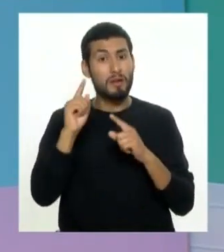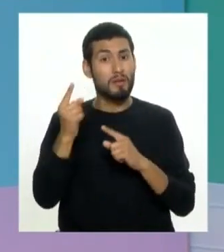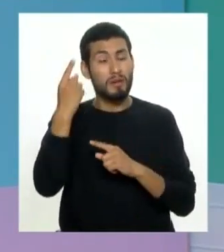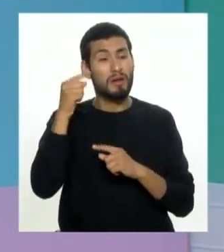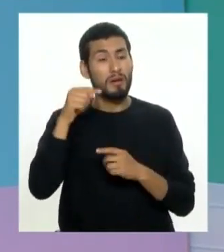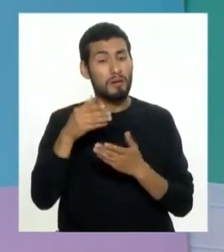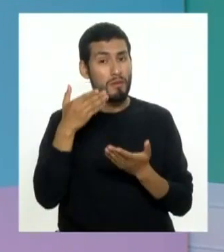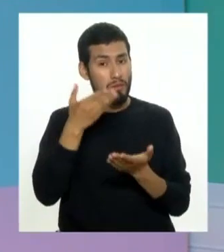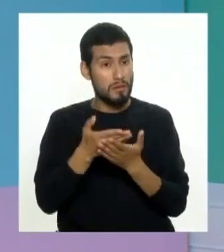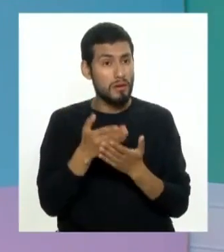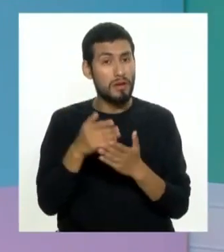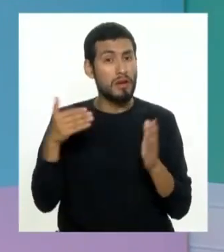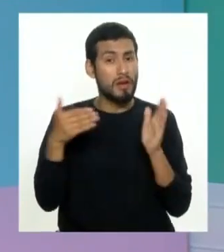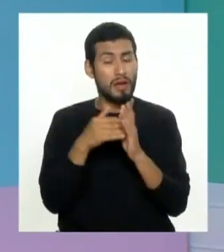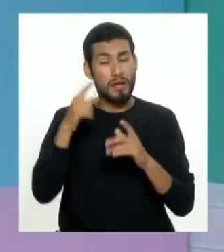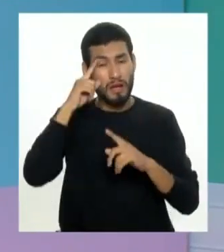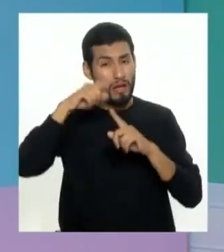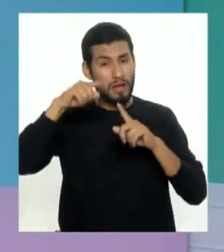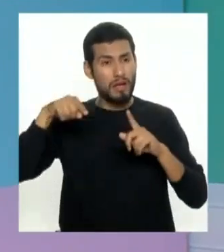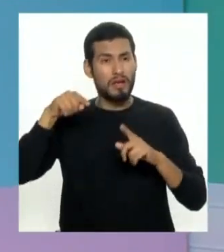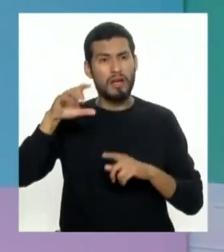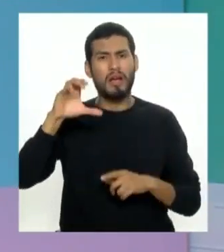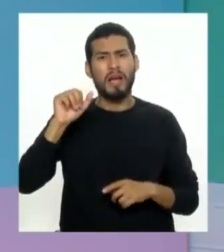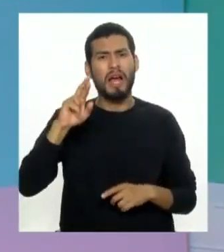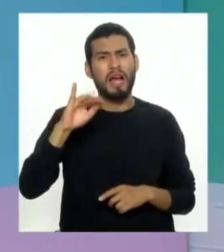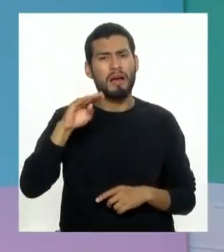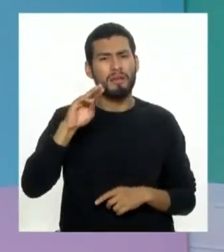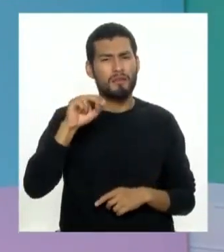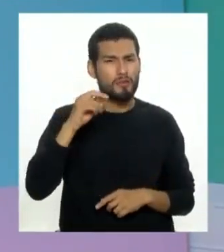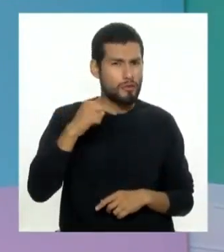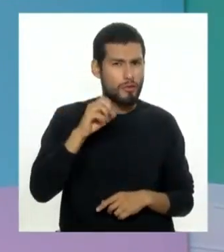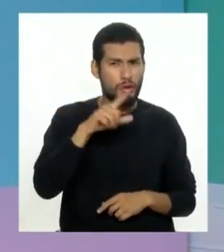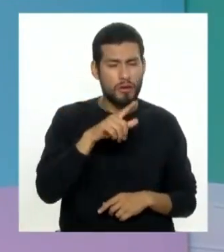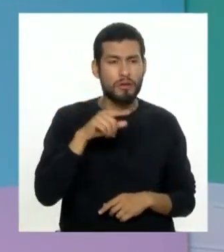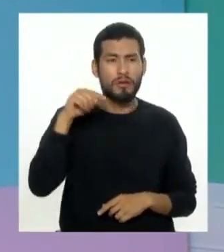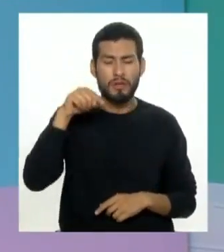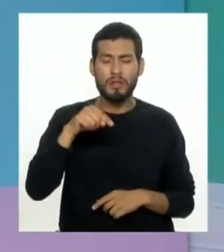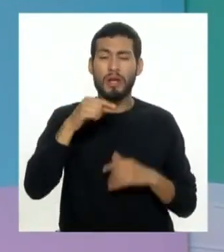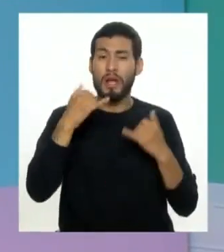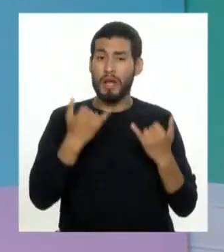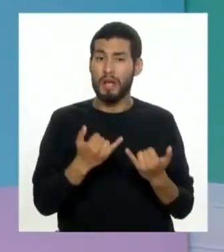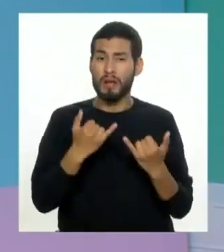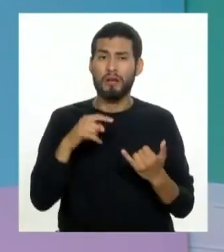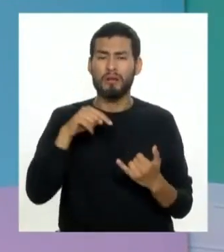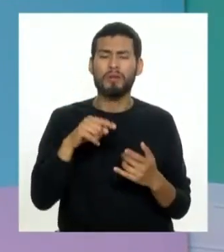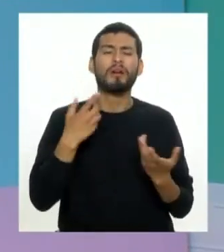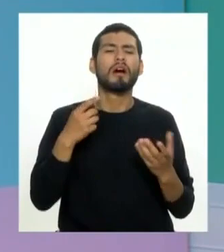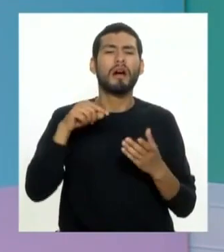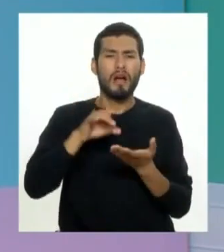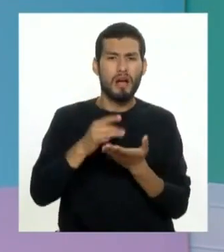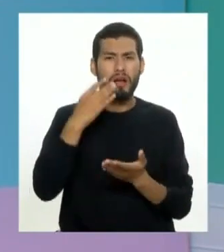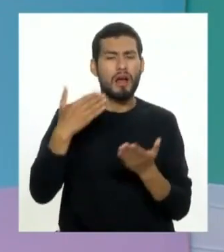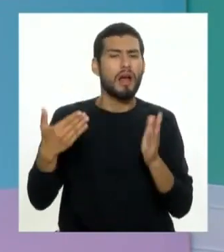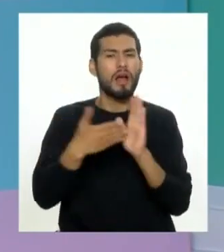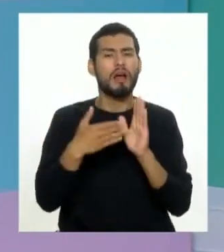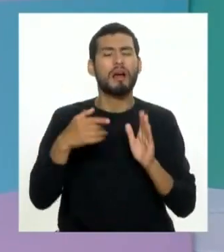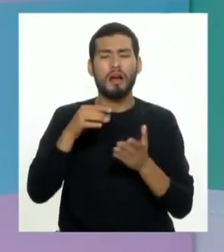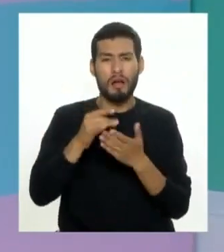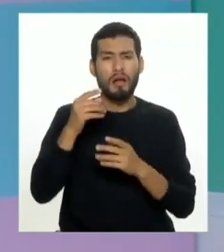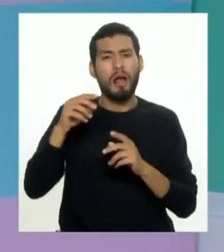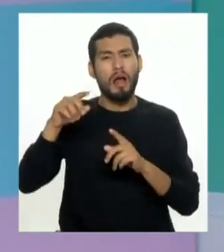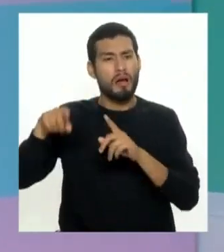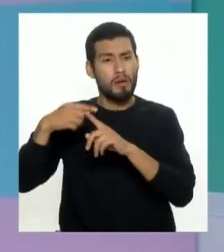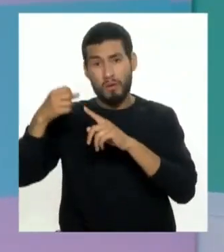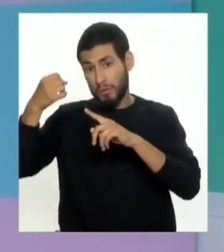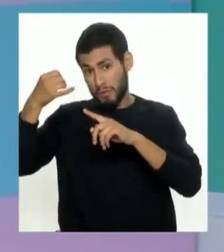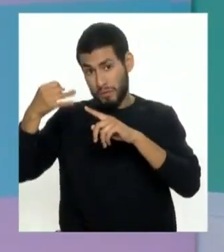principio que ha demostrado ser antiepiléptico es el cannabidiol. Y el cannabidiol actualmente es un fármaco antiepiléptico más en el